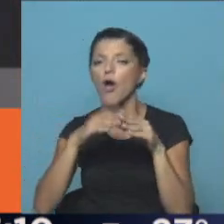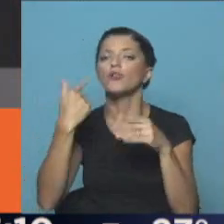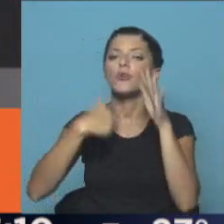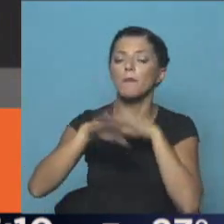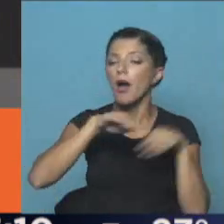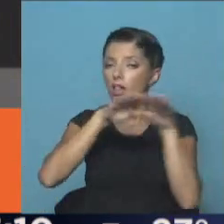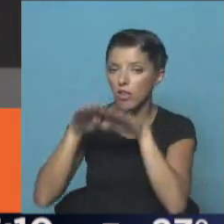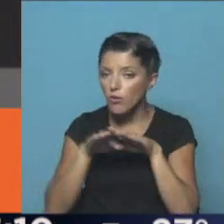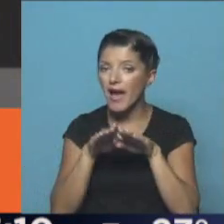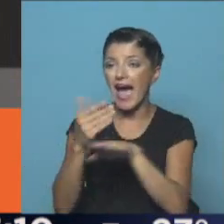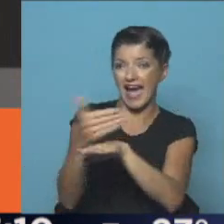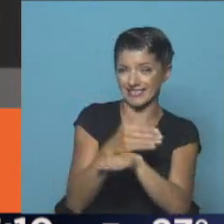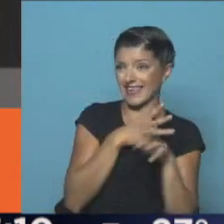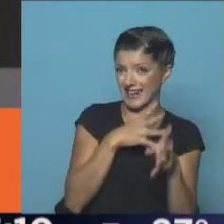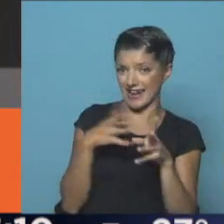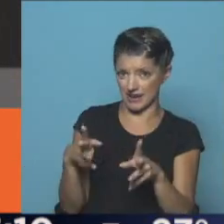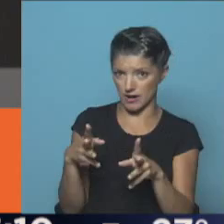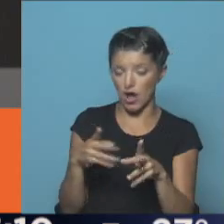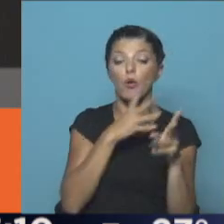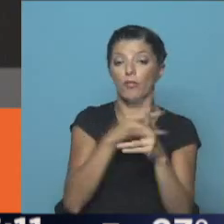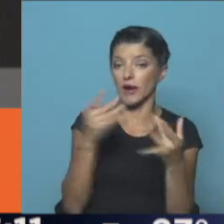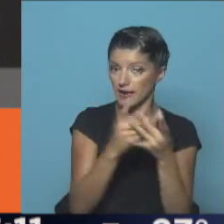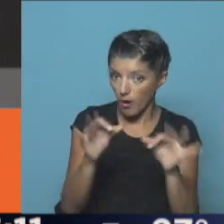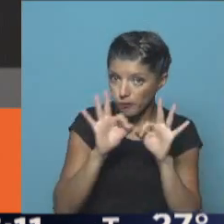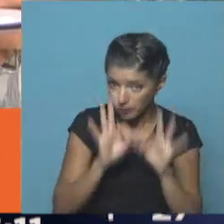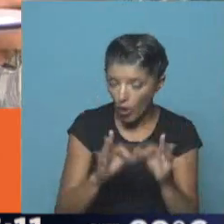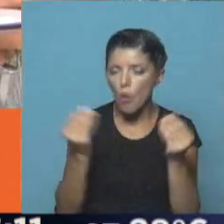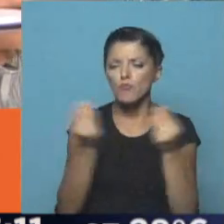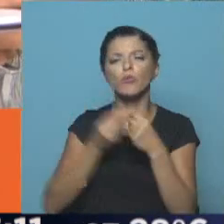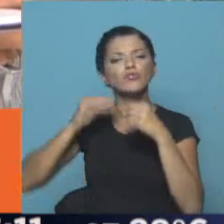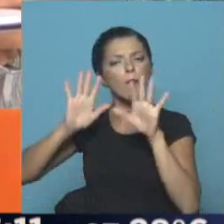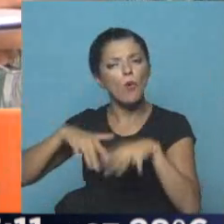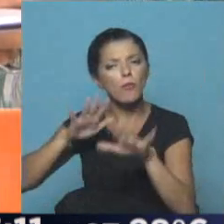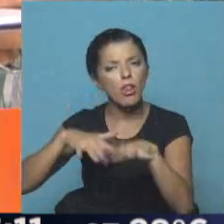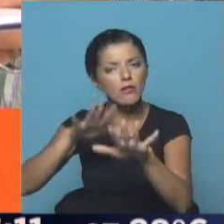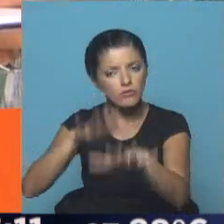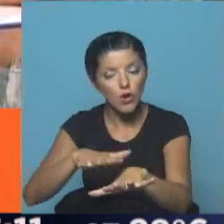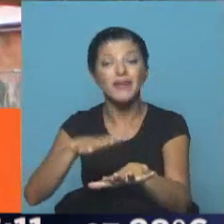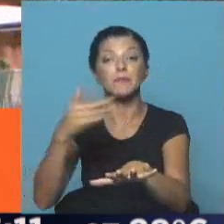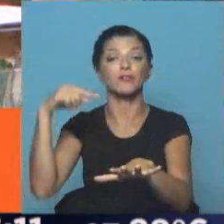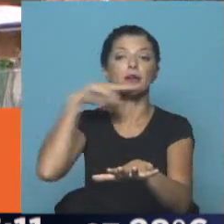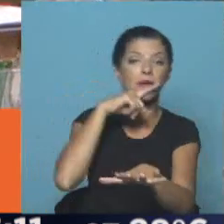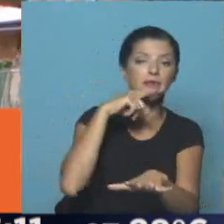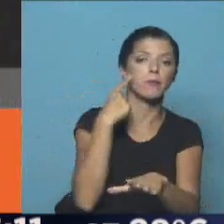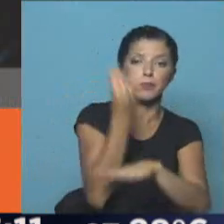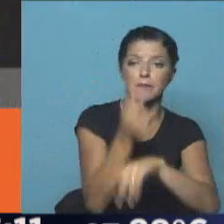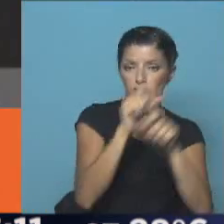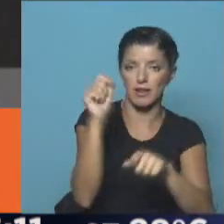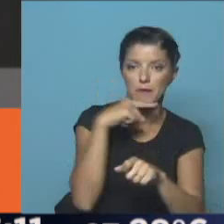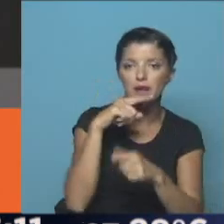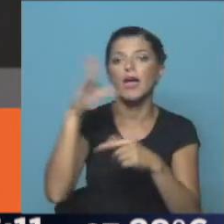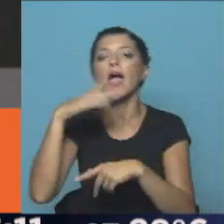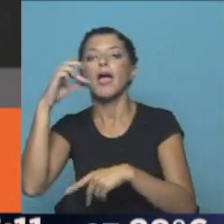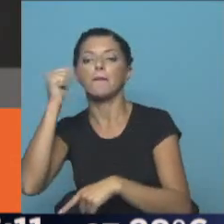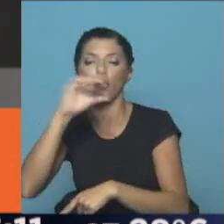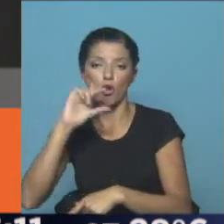a lo que eran antes de la guerra, porque después de la guerra se produjeron una serie de movilizaciones y desplazamientos que hicieron que en Alemania vivieran alemanes, en Polonia polacos,